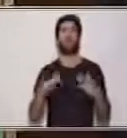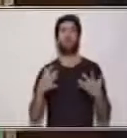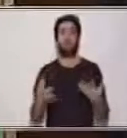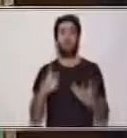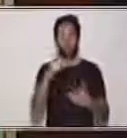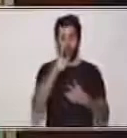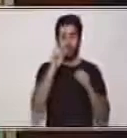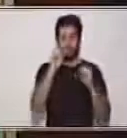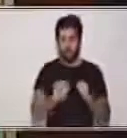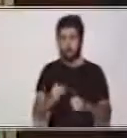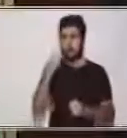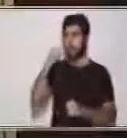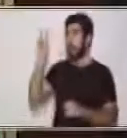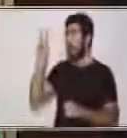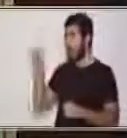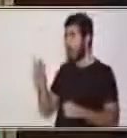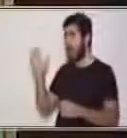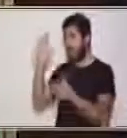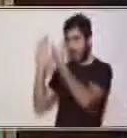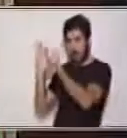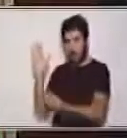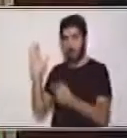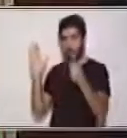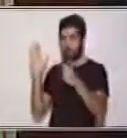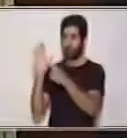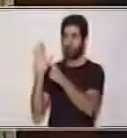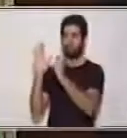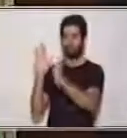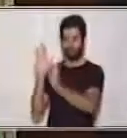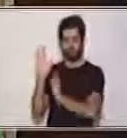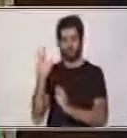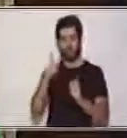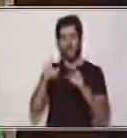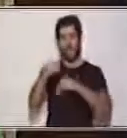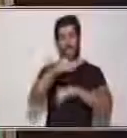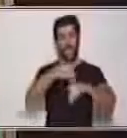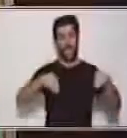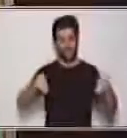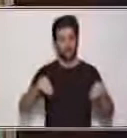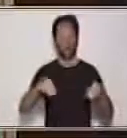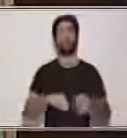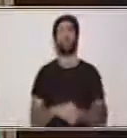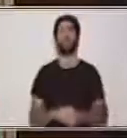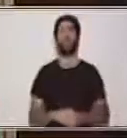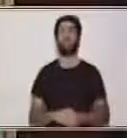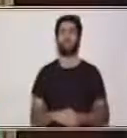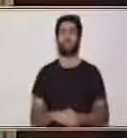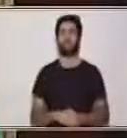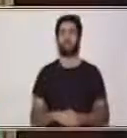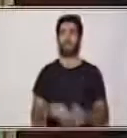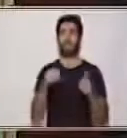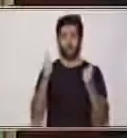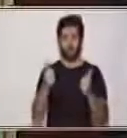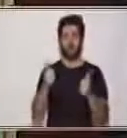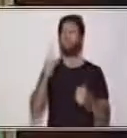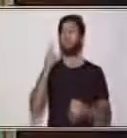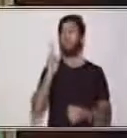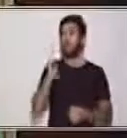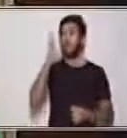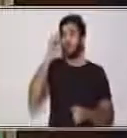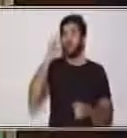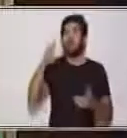puedes compartir tus respuestas con quienes estén contigo en esta sesión. Ten presente, por